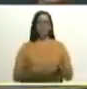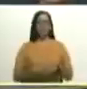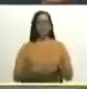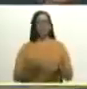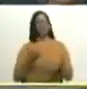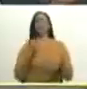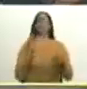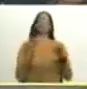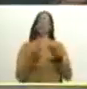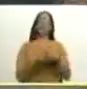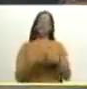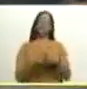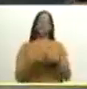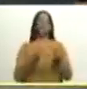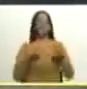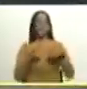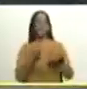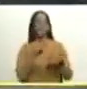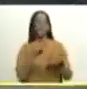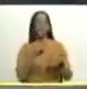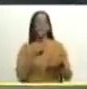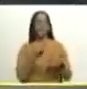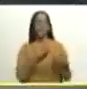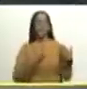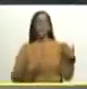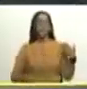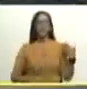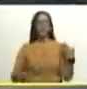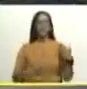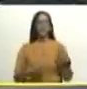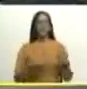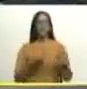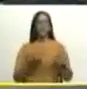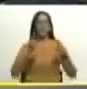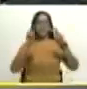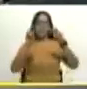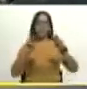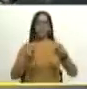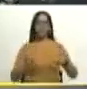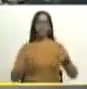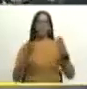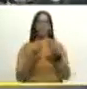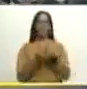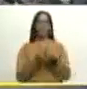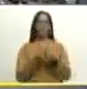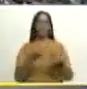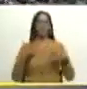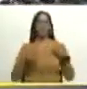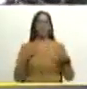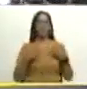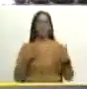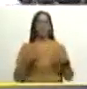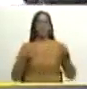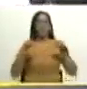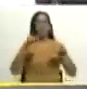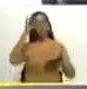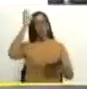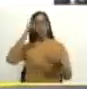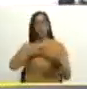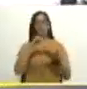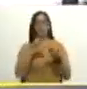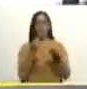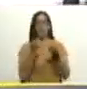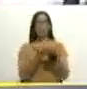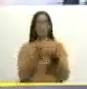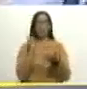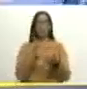Hay un conjunto de eventos. Me gustaría que la vicepresidenta pasar a revista el conjunto de eventos, y este Consejo Nacional de Economía